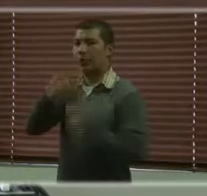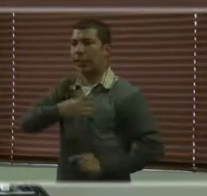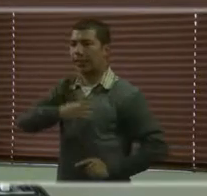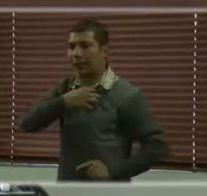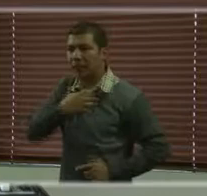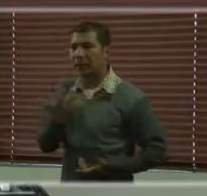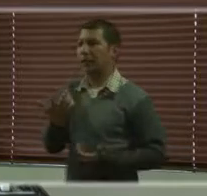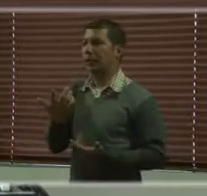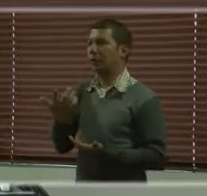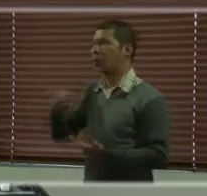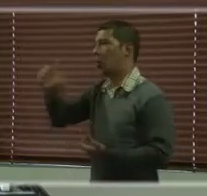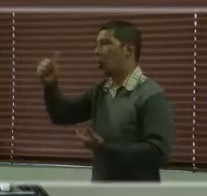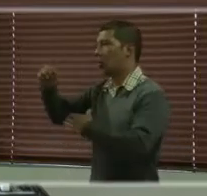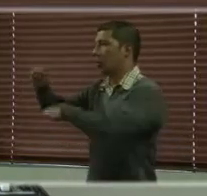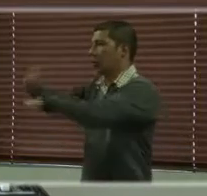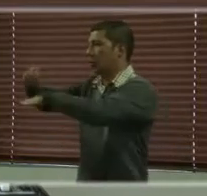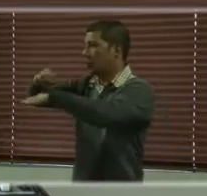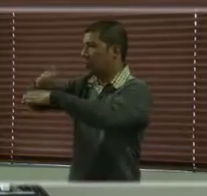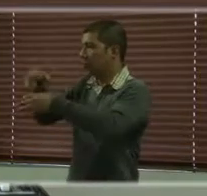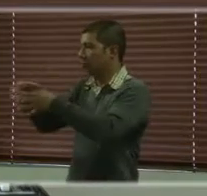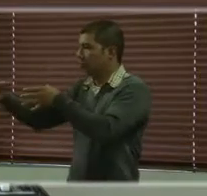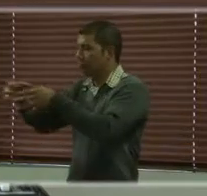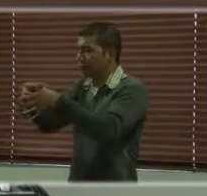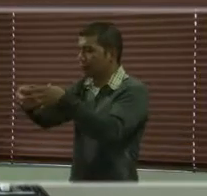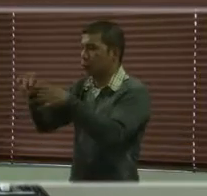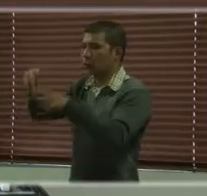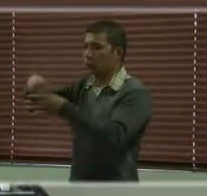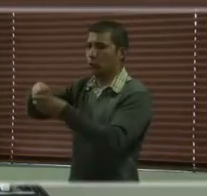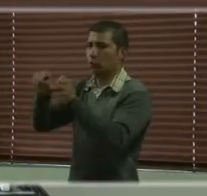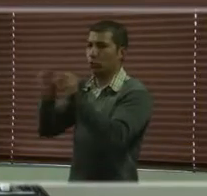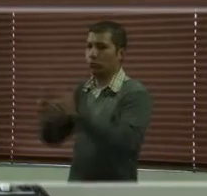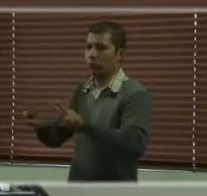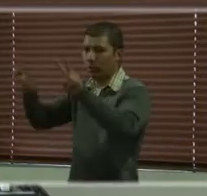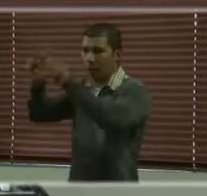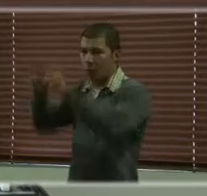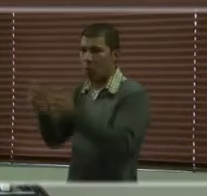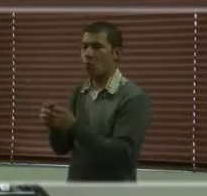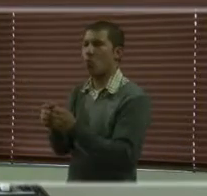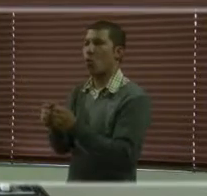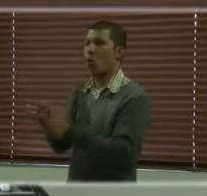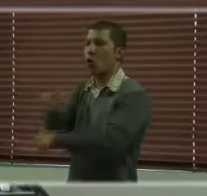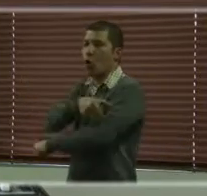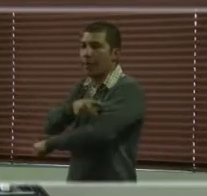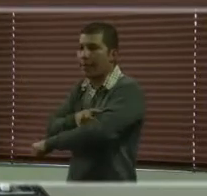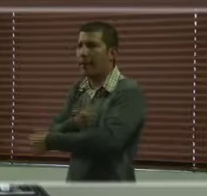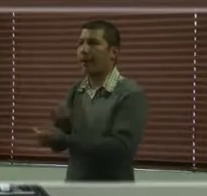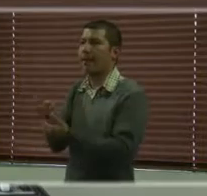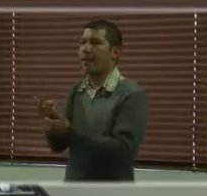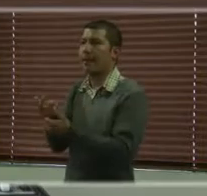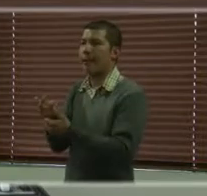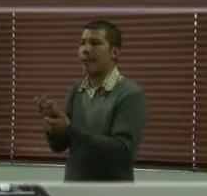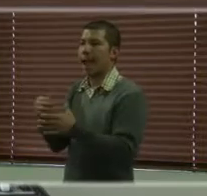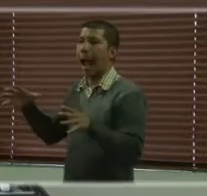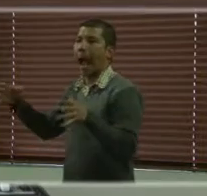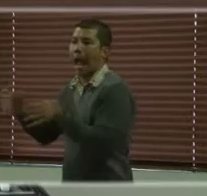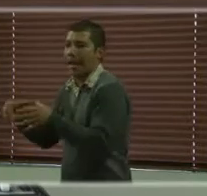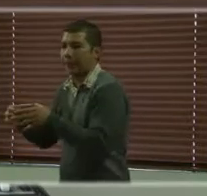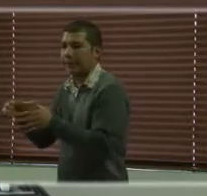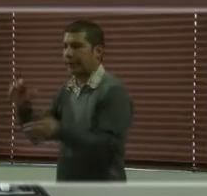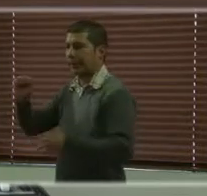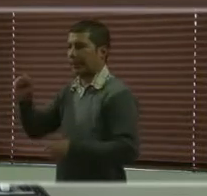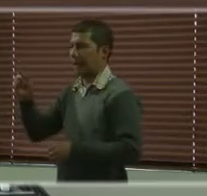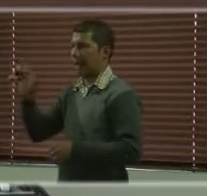otros organismos de Naciones Unidas como otros comités o agencias de Naciones Unidas etcétera el comité